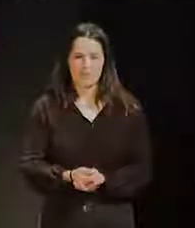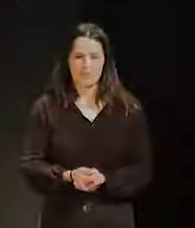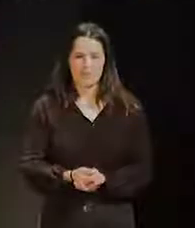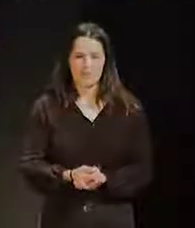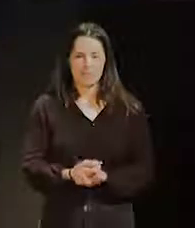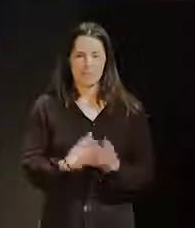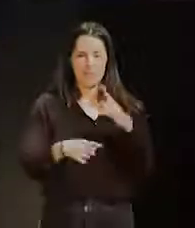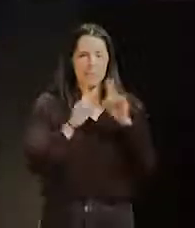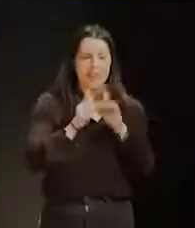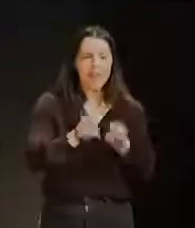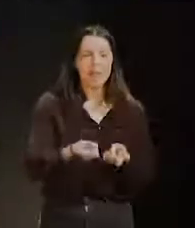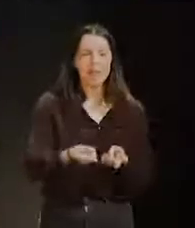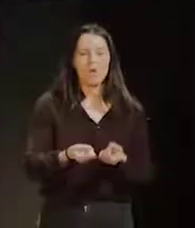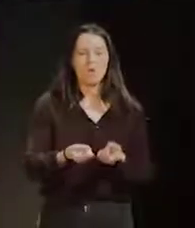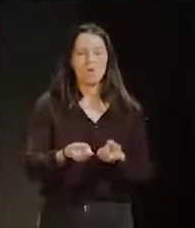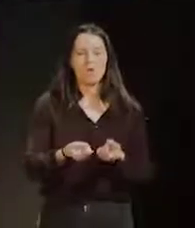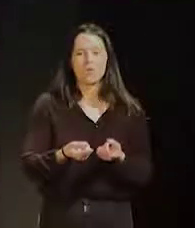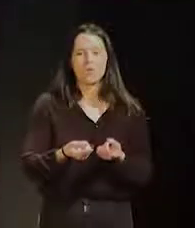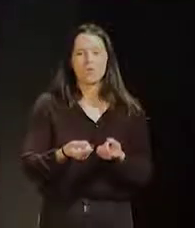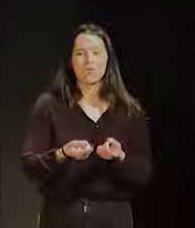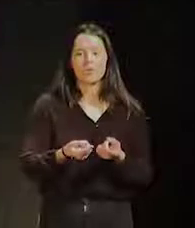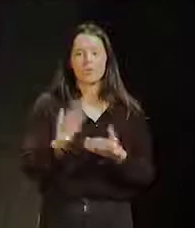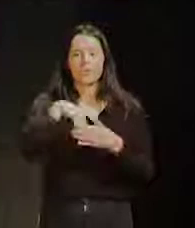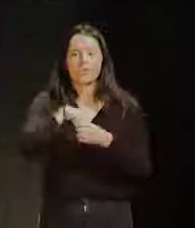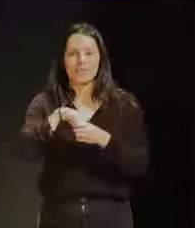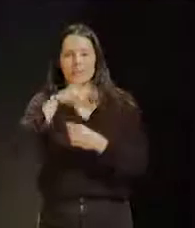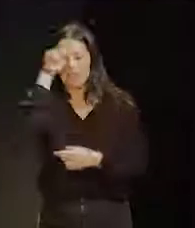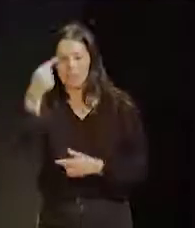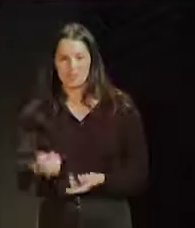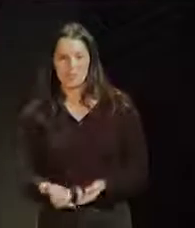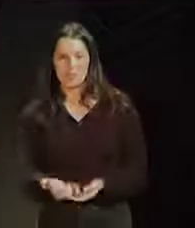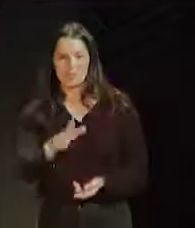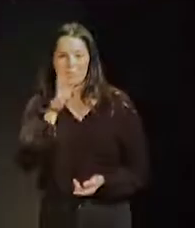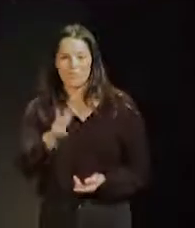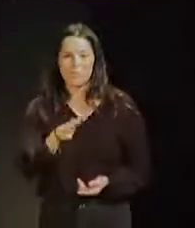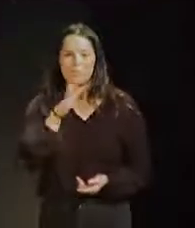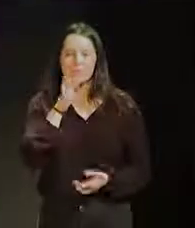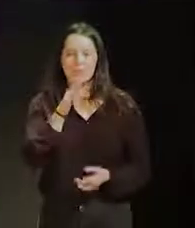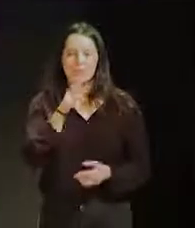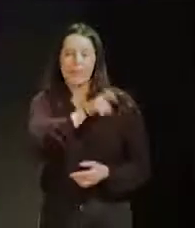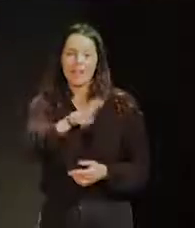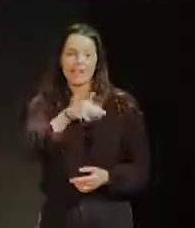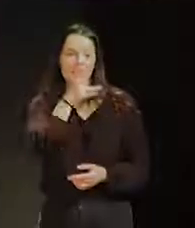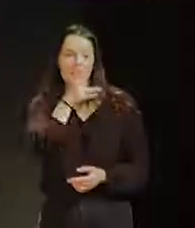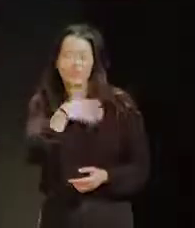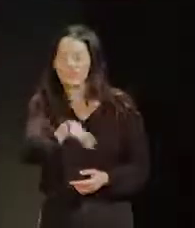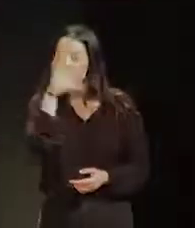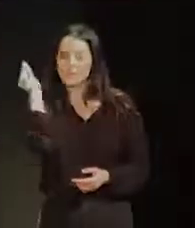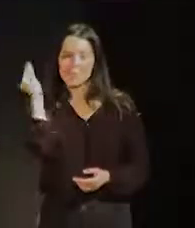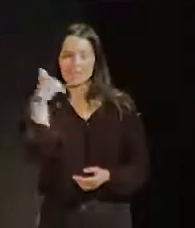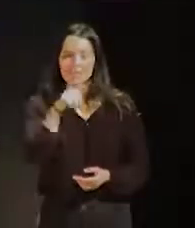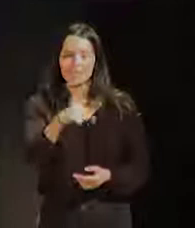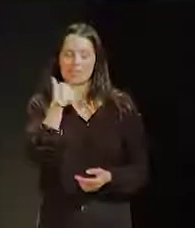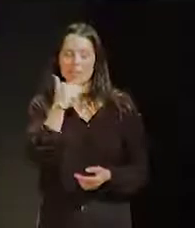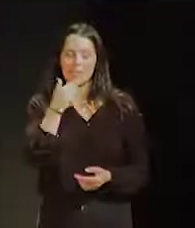diálogo con la estructura, porque la estructura ancora no comprende que esta cosa es muy importante y que para